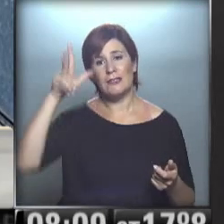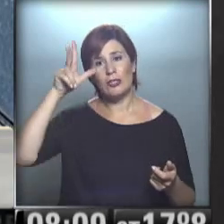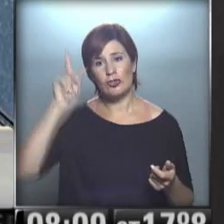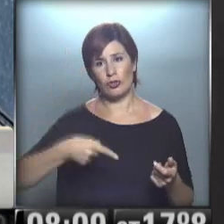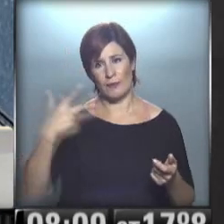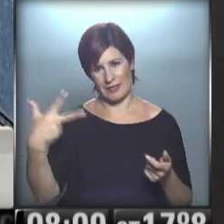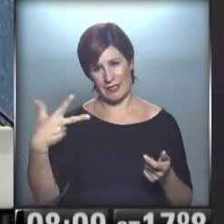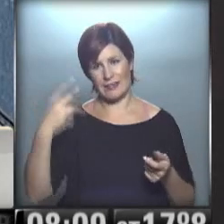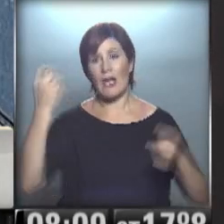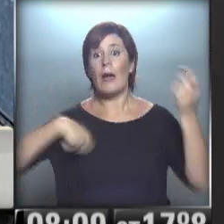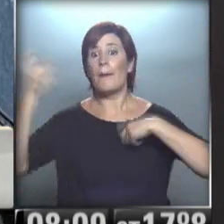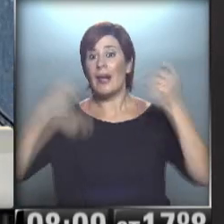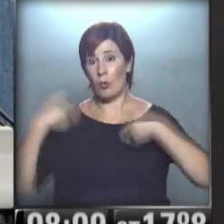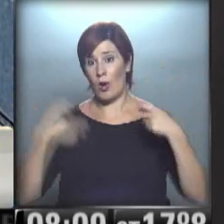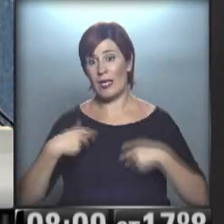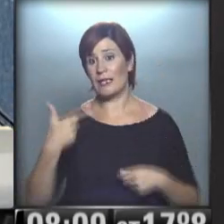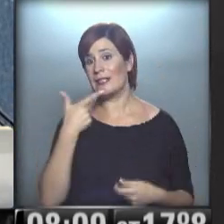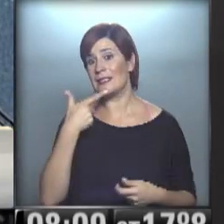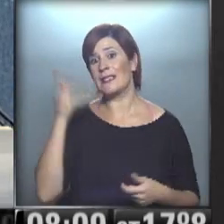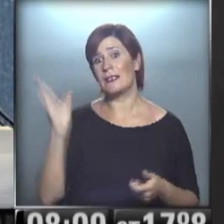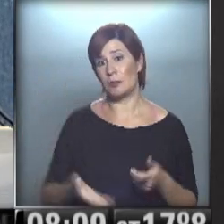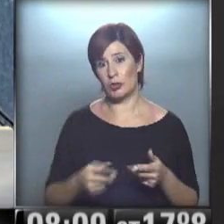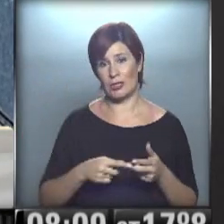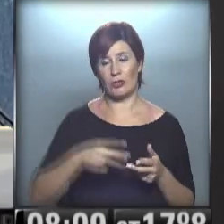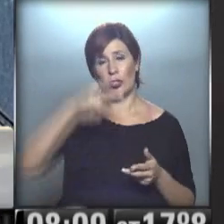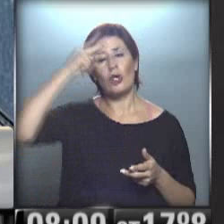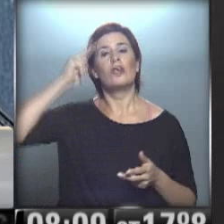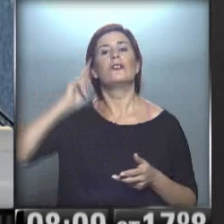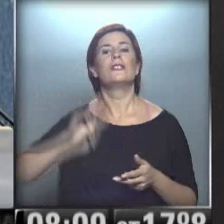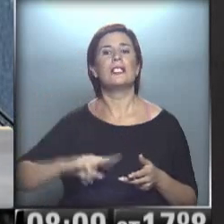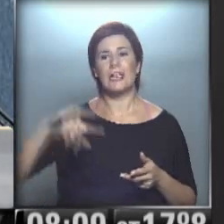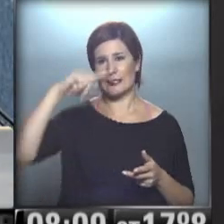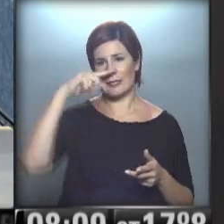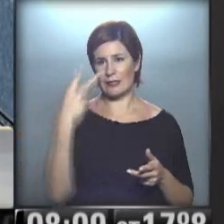Paraguay tiene una cobertura del 17%, que Chile tiene una cobertura del